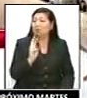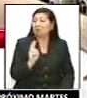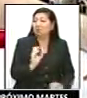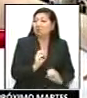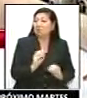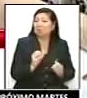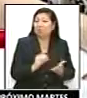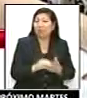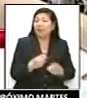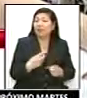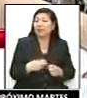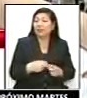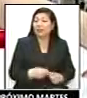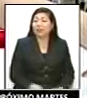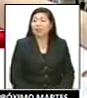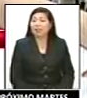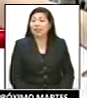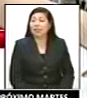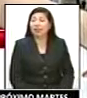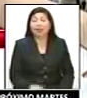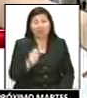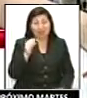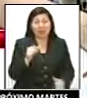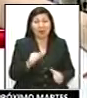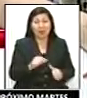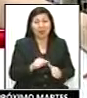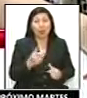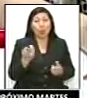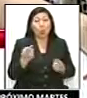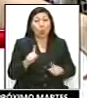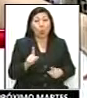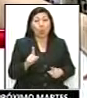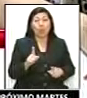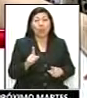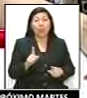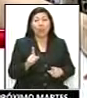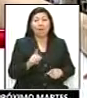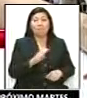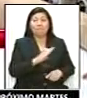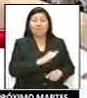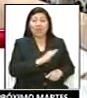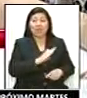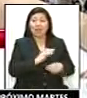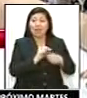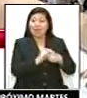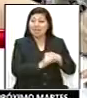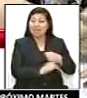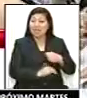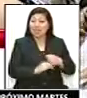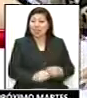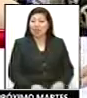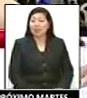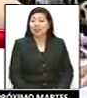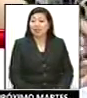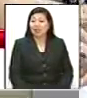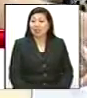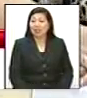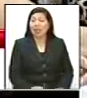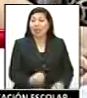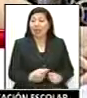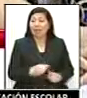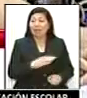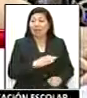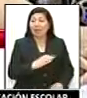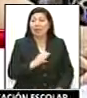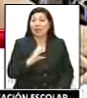algo muy grave. Recordarán que cuando el fiscal de Nación, el ex fiscal de Nación,